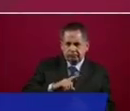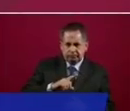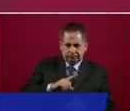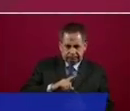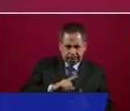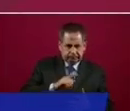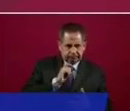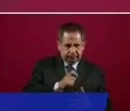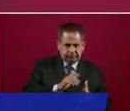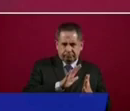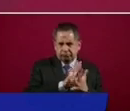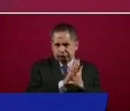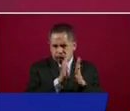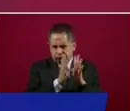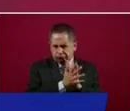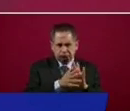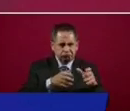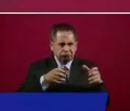integrantes de las bandas